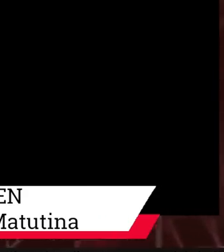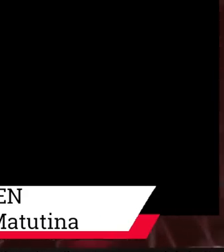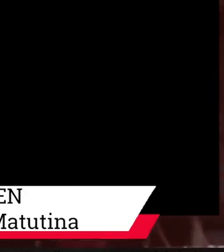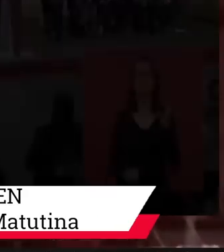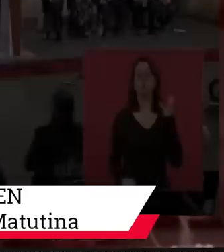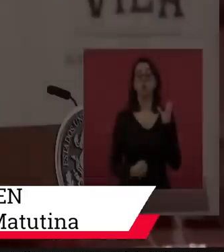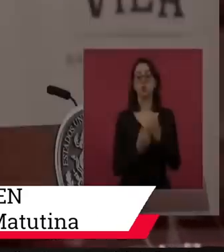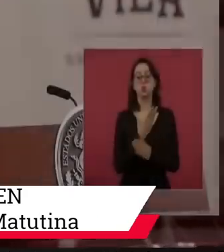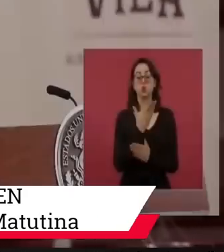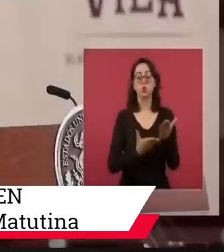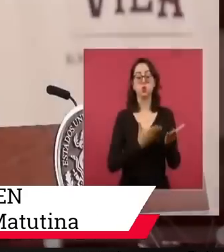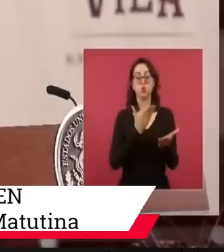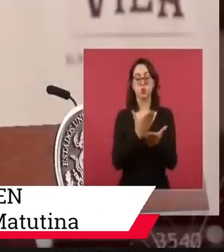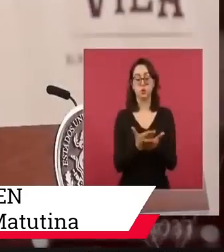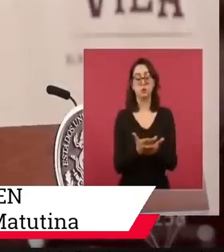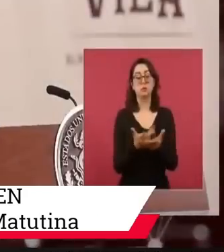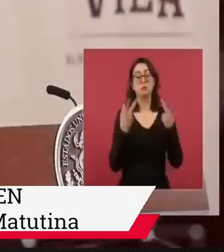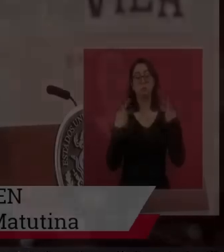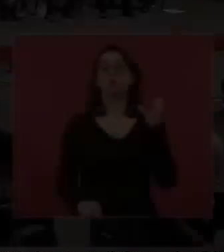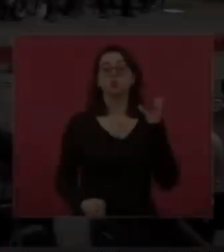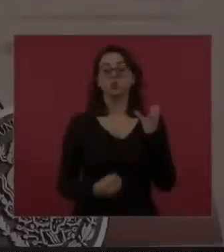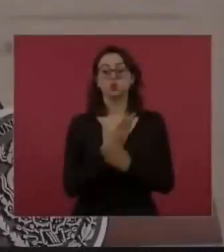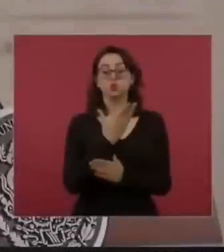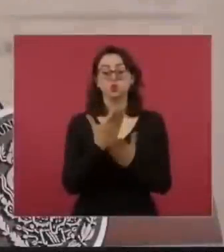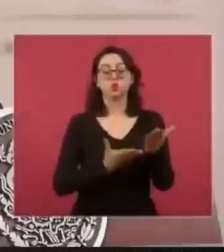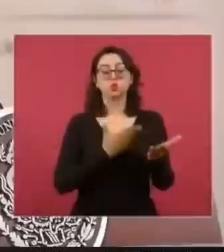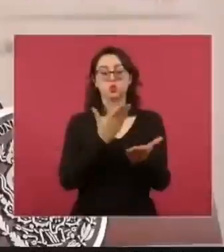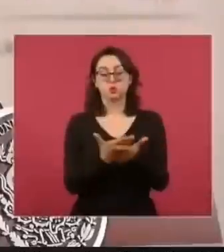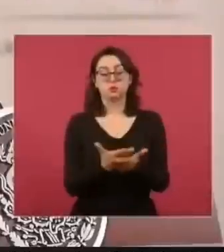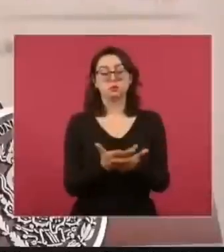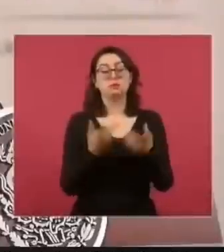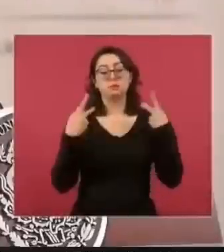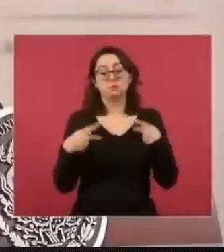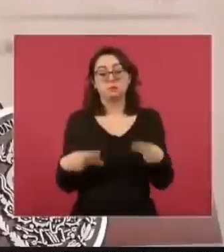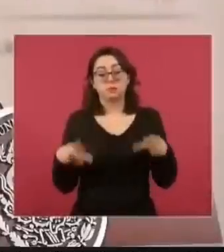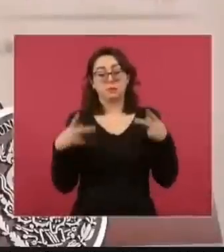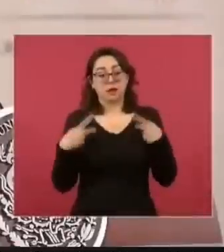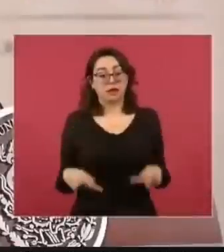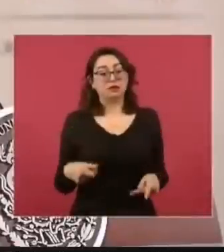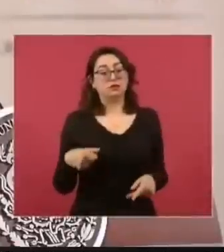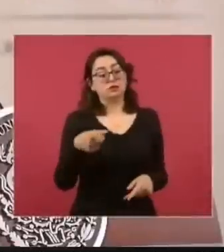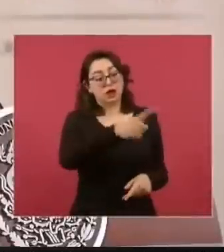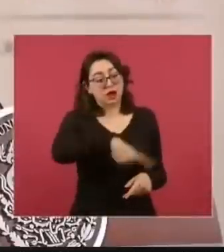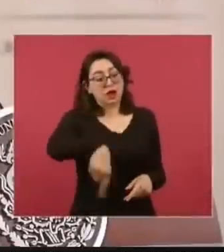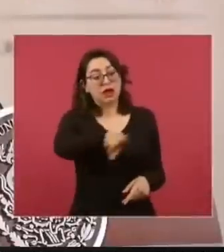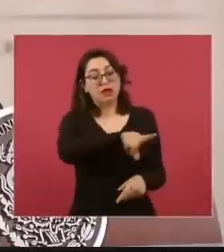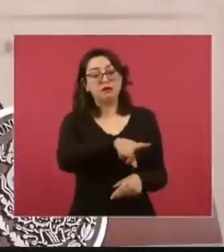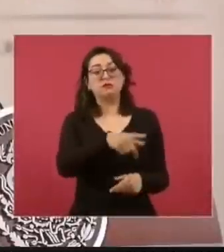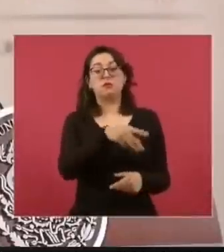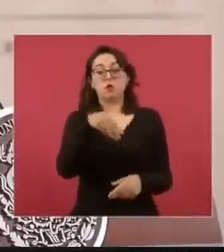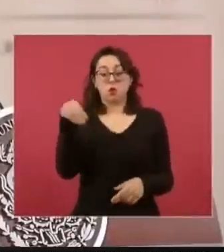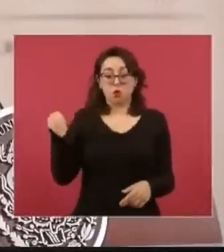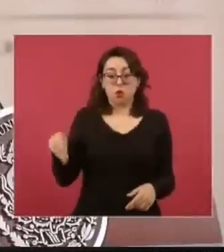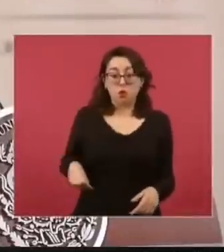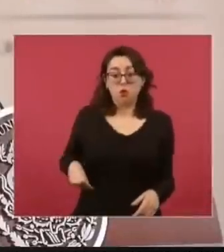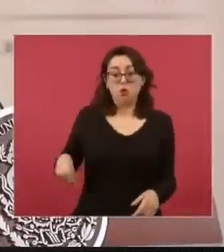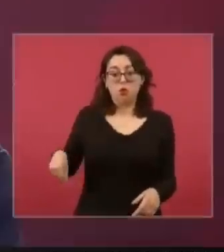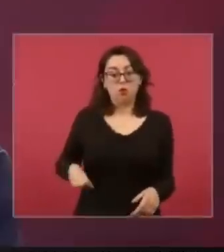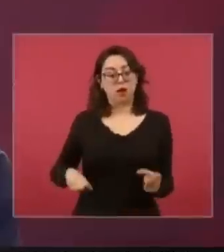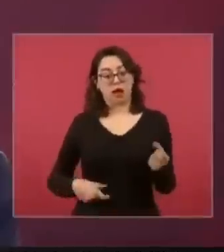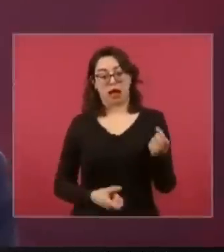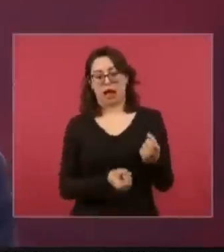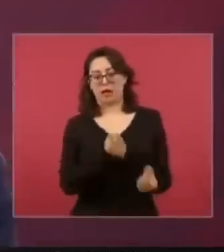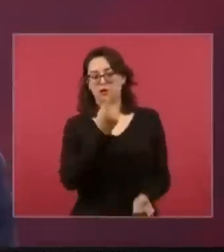Zoé Robledo sobre estas investigaciones para todos los posibles involucrados incluidos a quienes no hubieran sido investigados